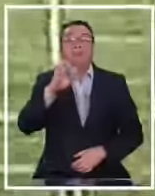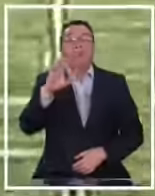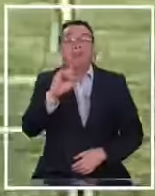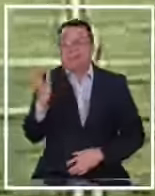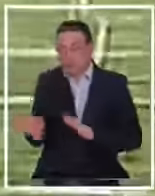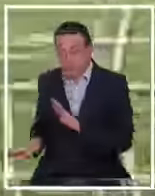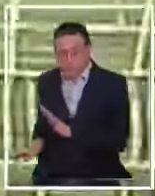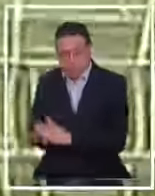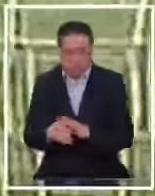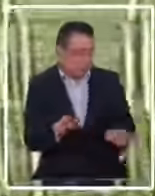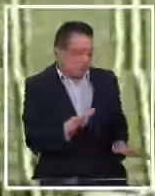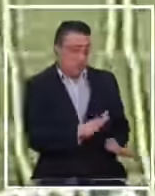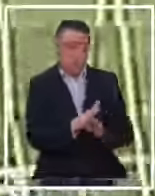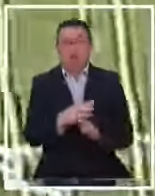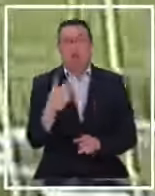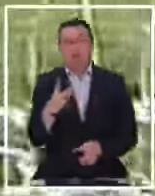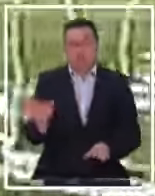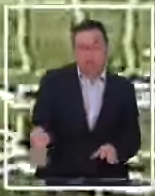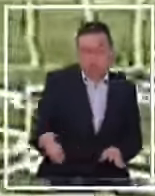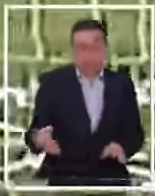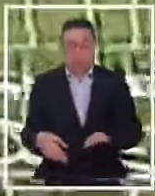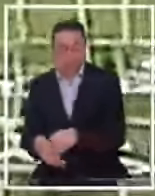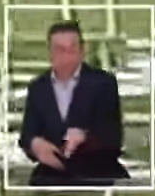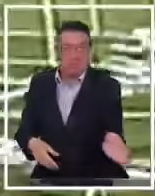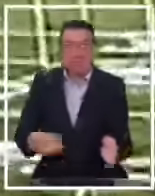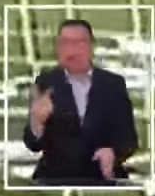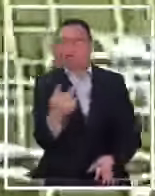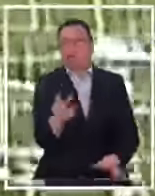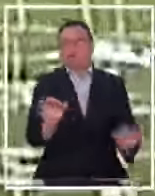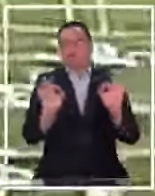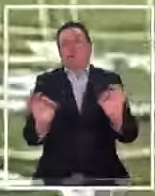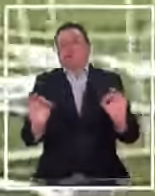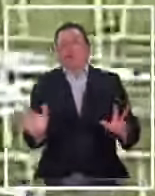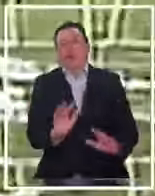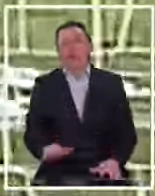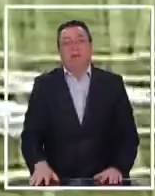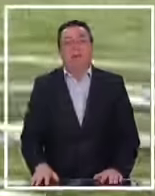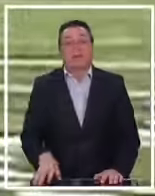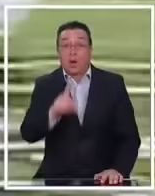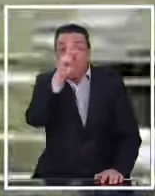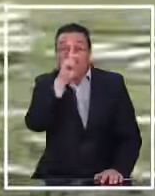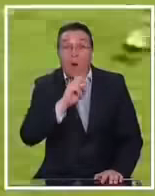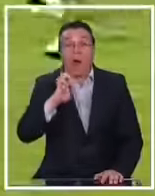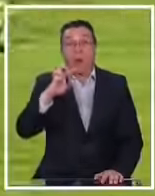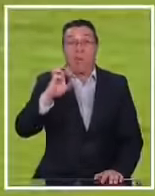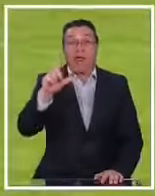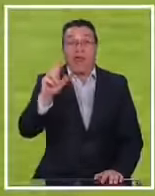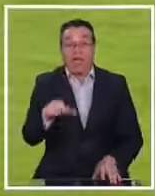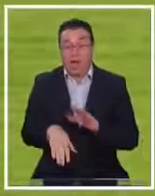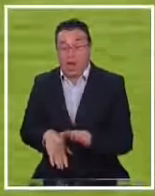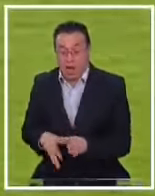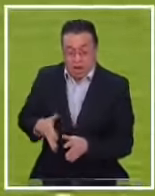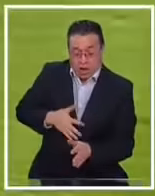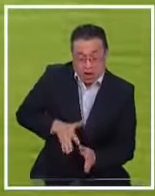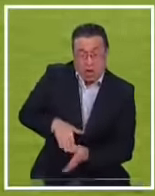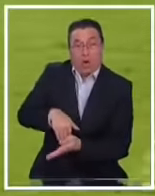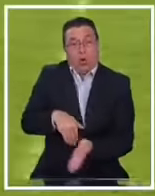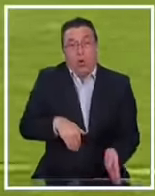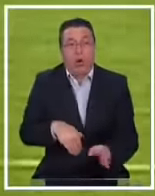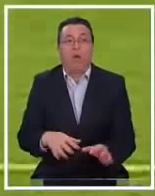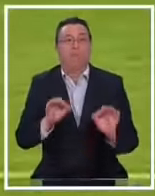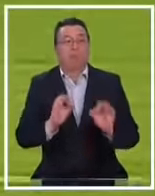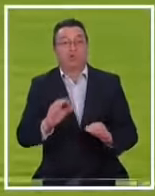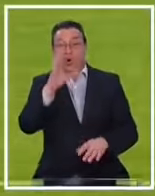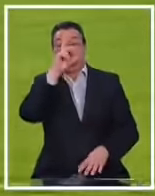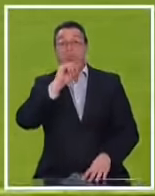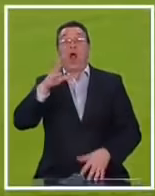O sea, te gambeteaba con las dos piernas. Esa la hacía Pelé. Se limpia el camino de zurda. El 58, el Mundial